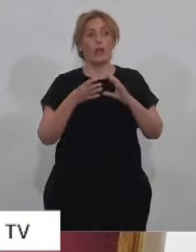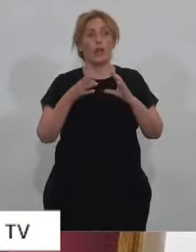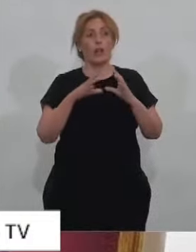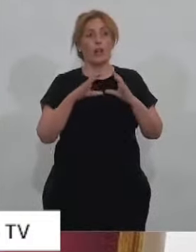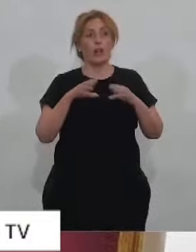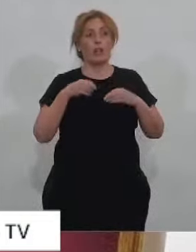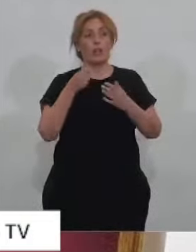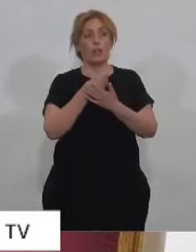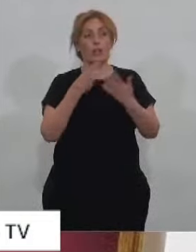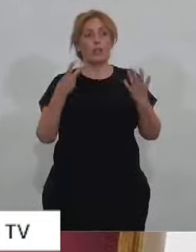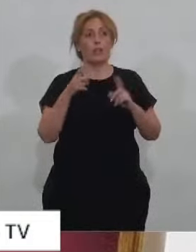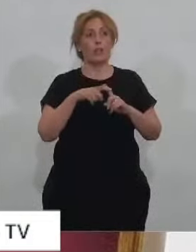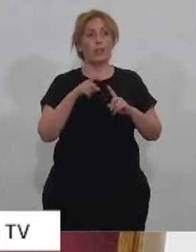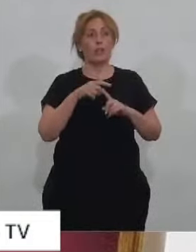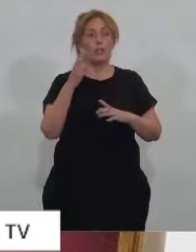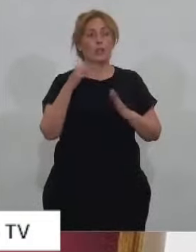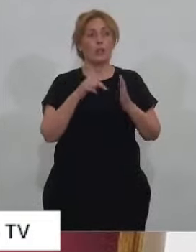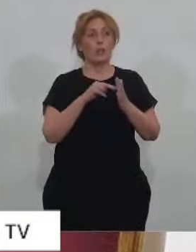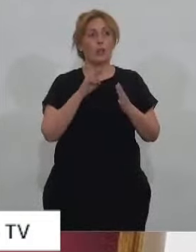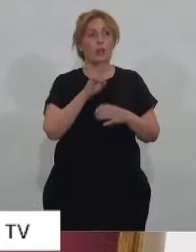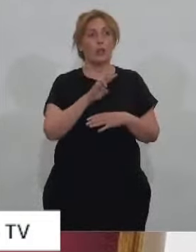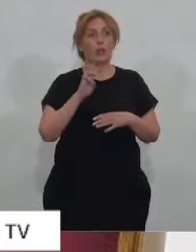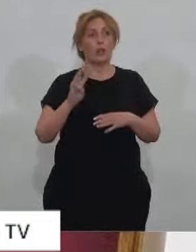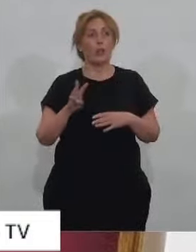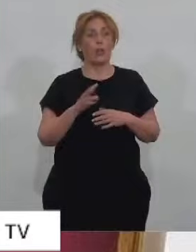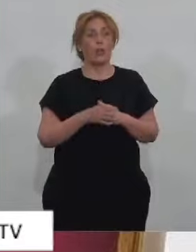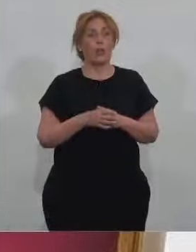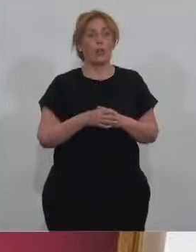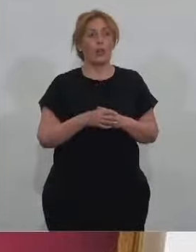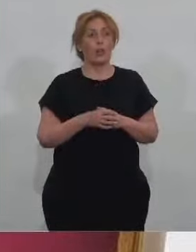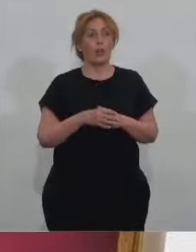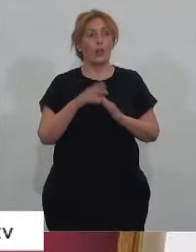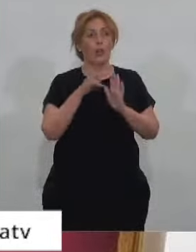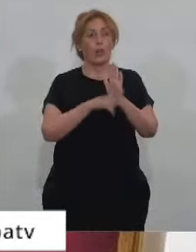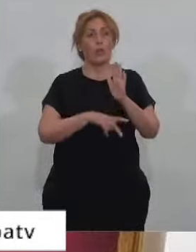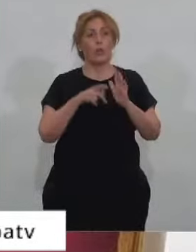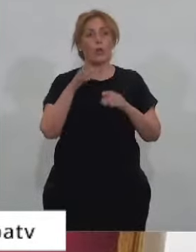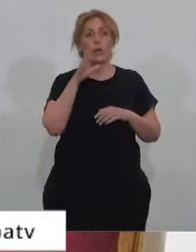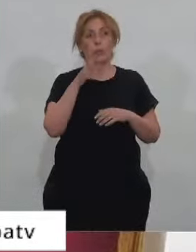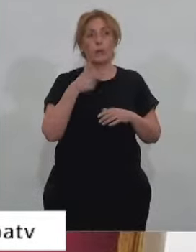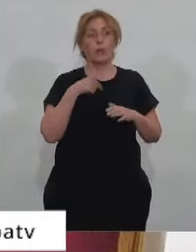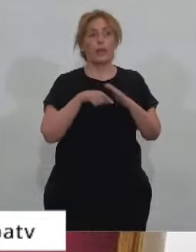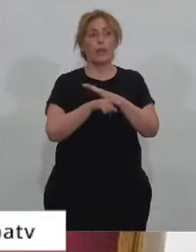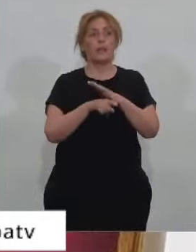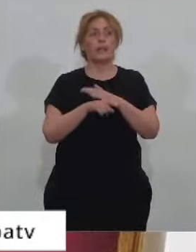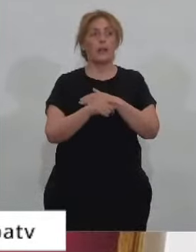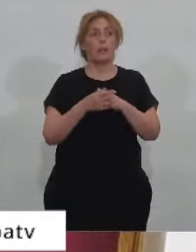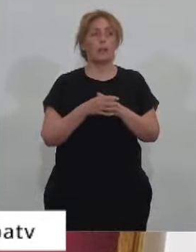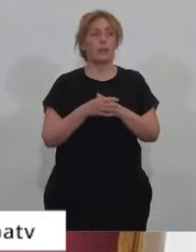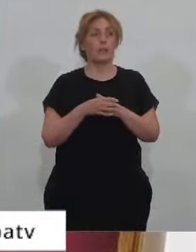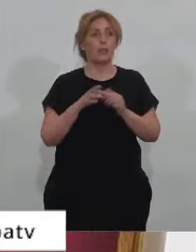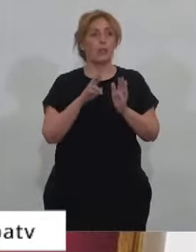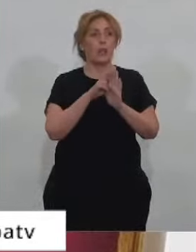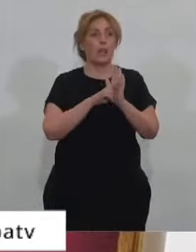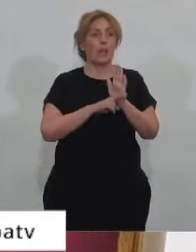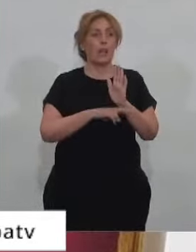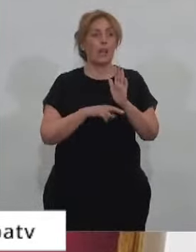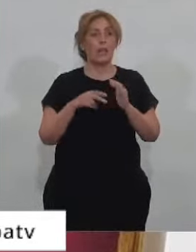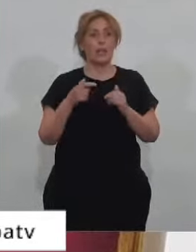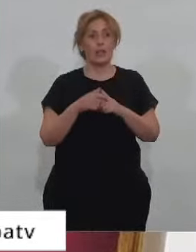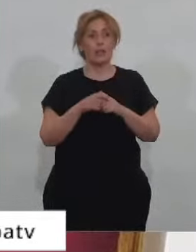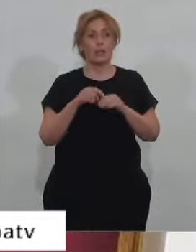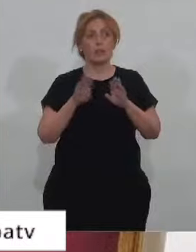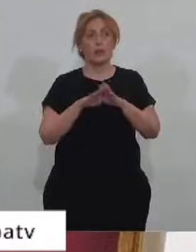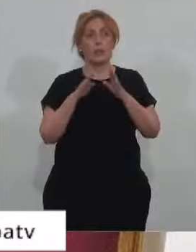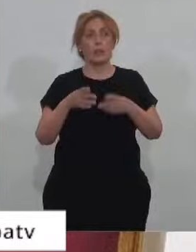debe aprobarse una norma que conceda el trámite de audiencia. Un reglamento tiene que pasar por mesa de negociación, por lo tanto, el